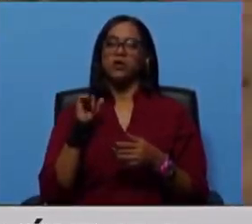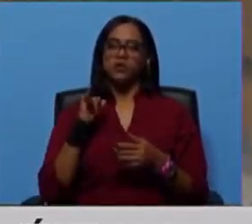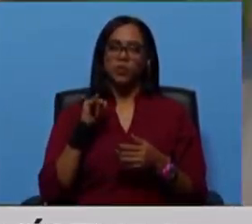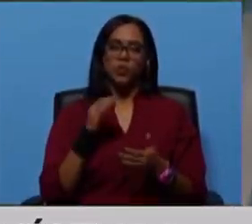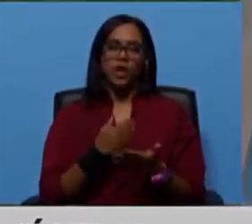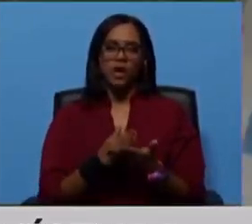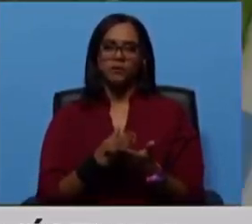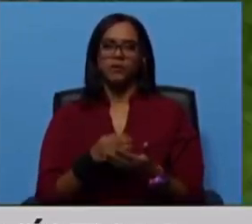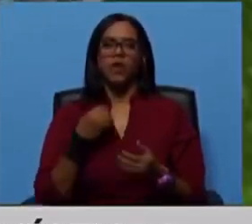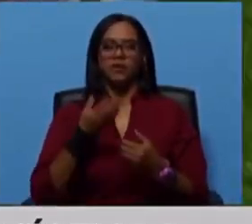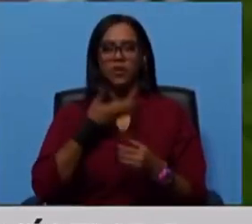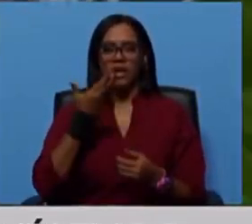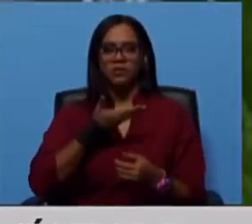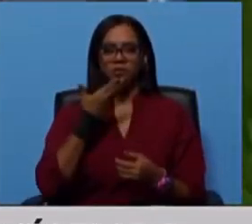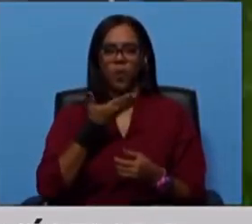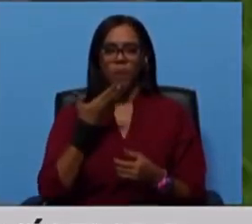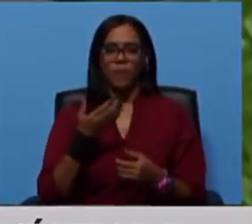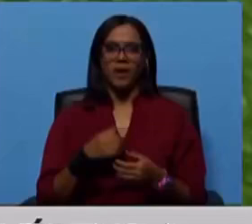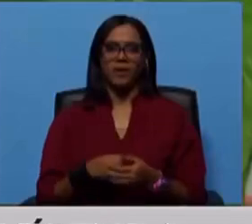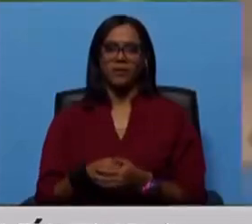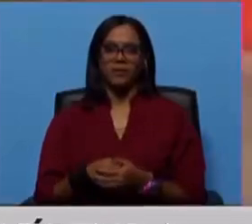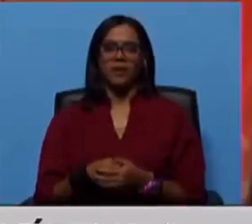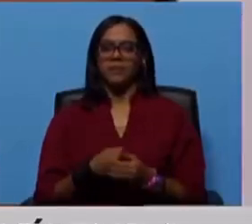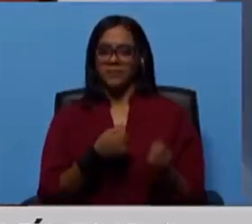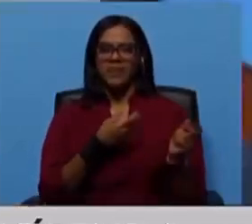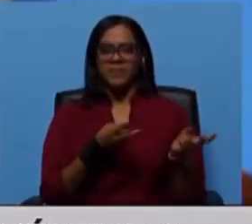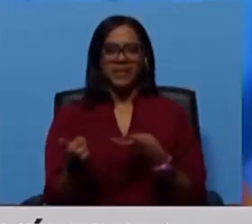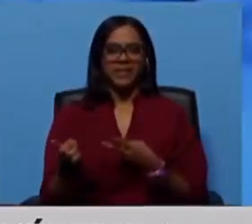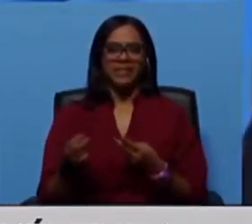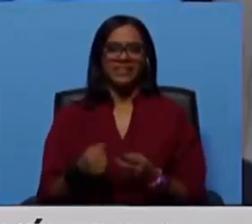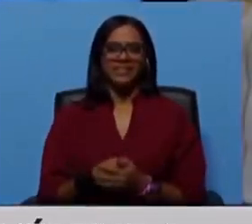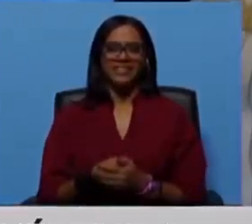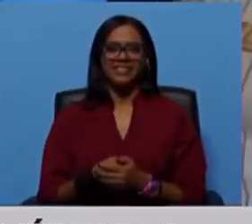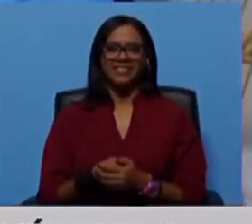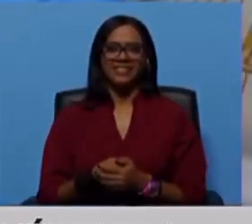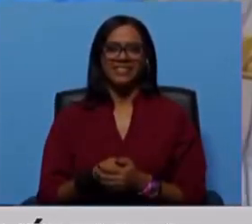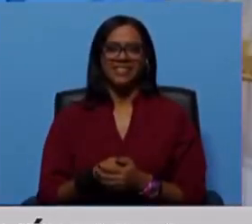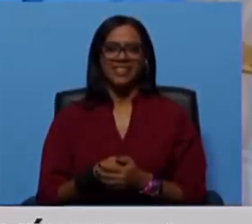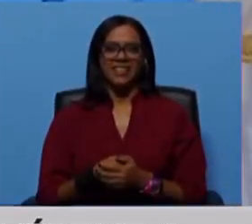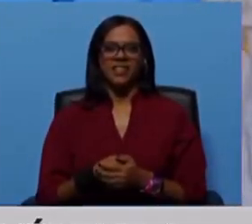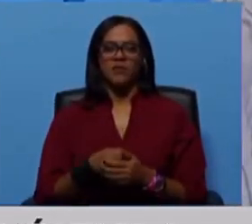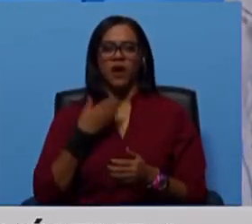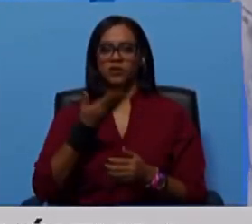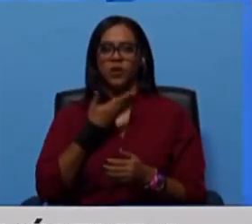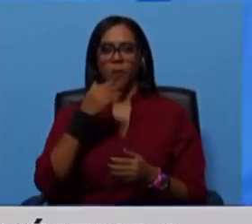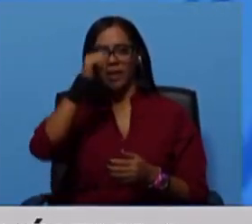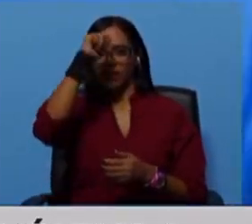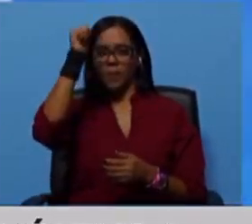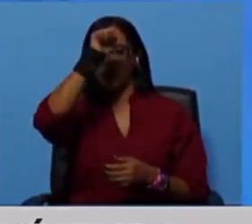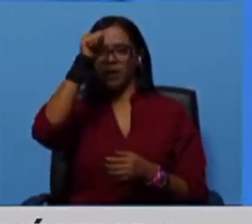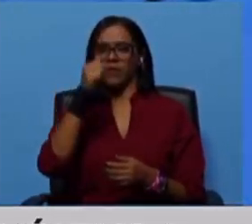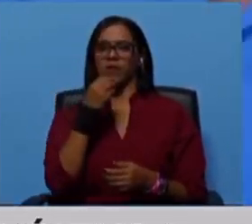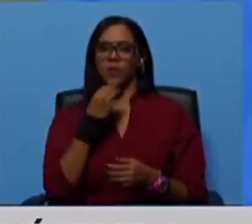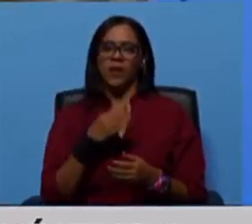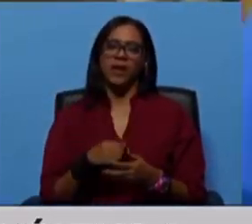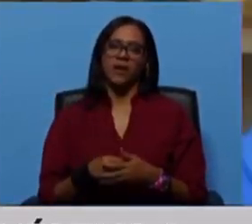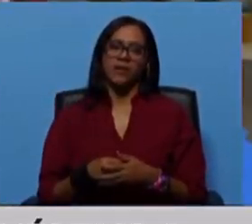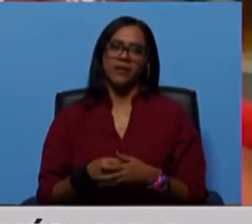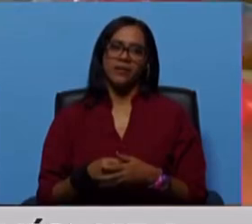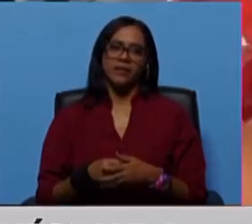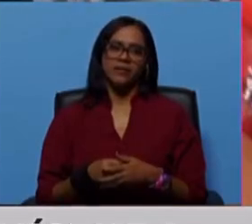sopa? Voy a hacer una sopa el domingo. Ah, bueno, me invita. Yo hago sopa el domingo y bueno, y todos los domingos